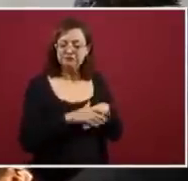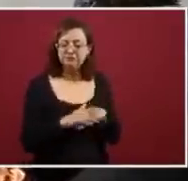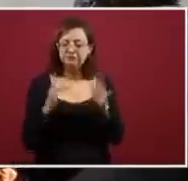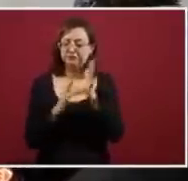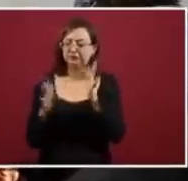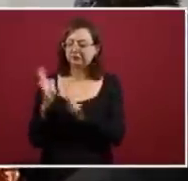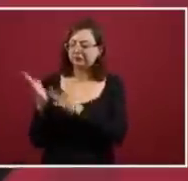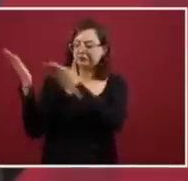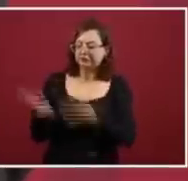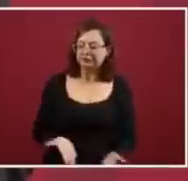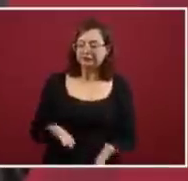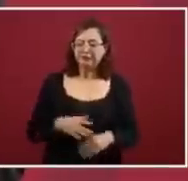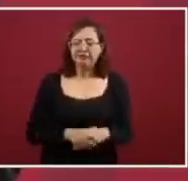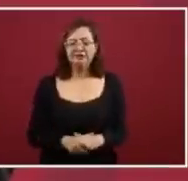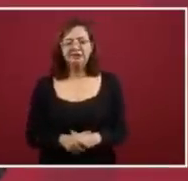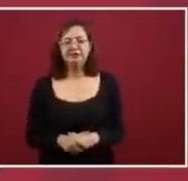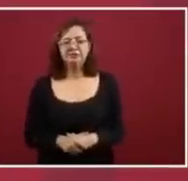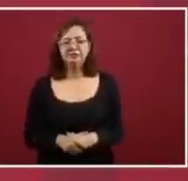Jesús,